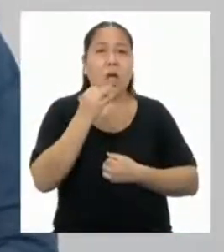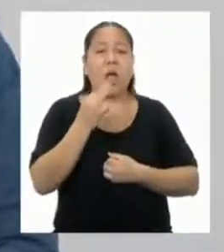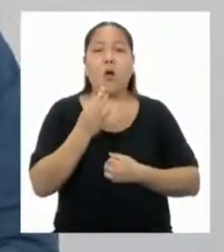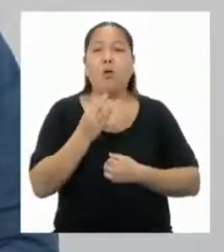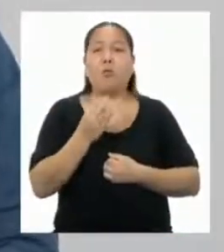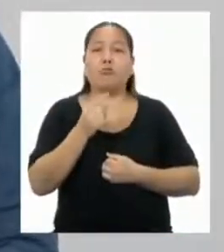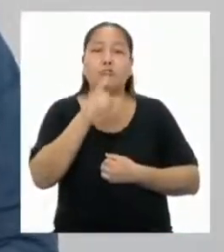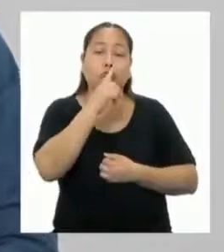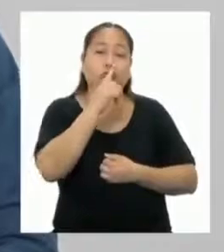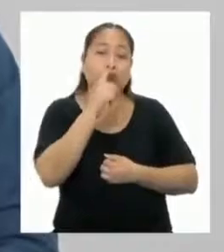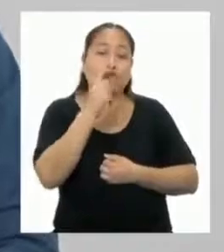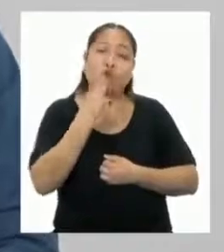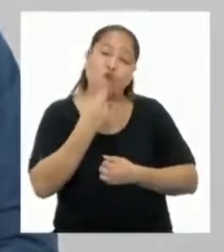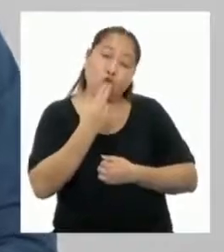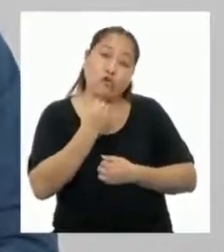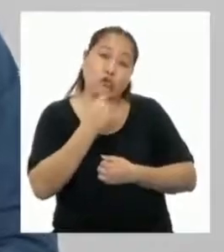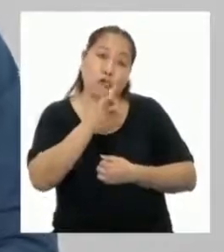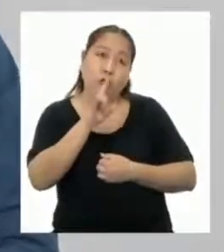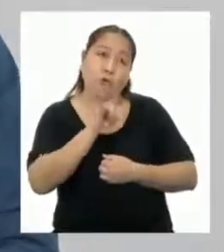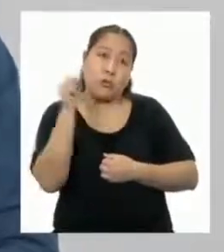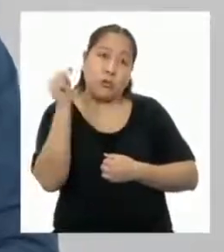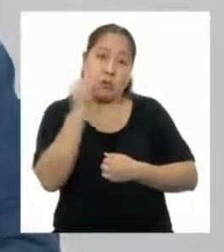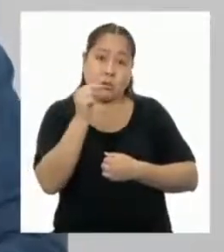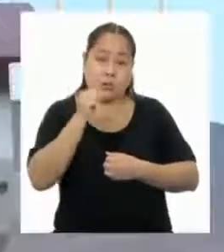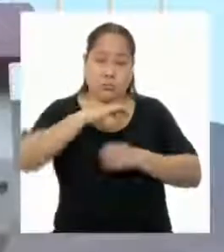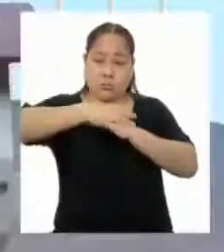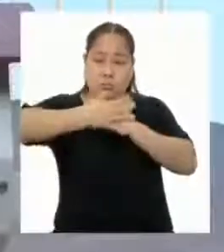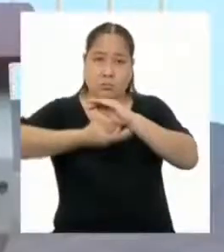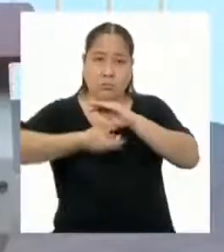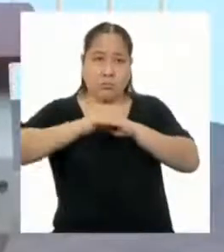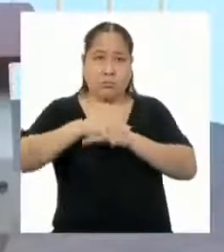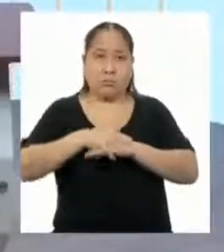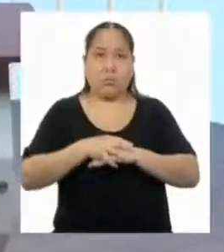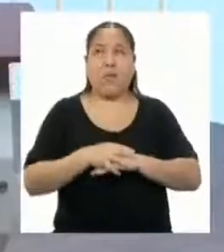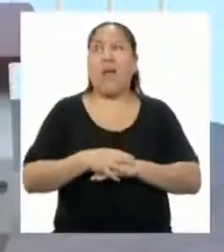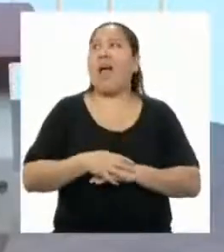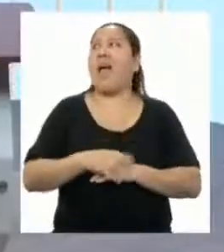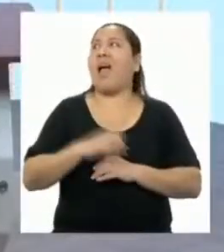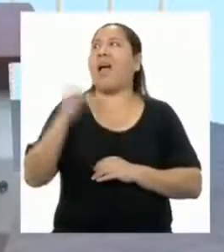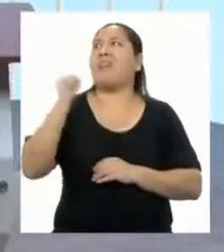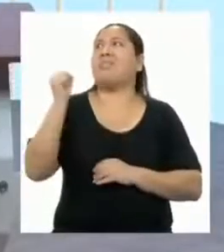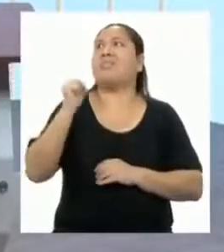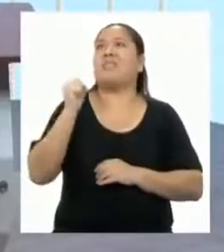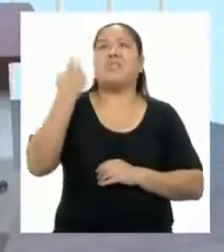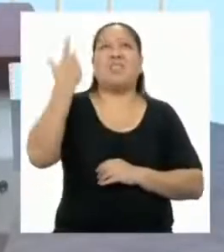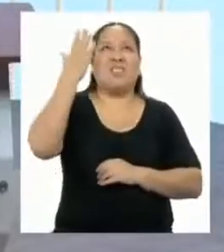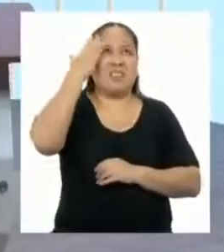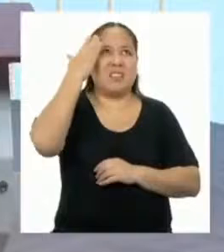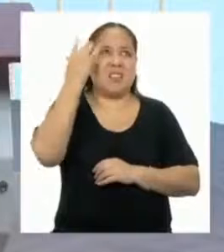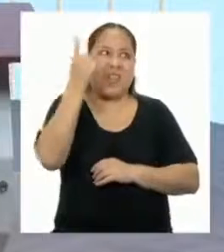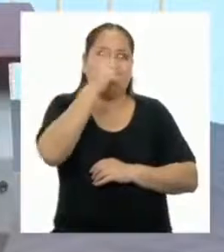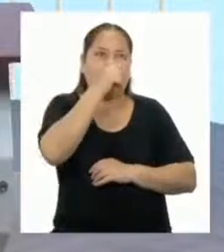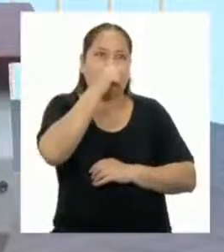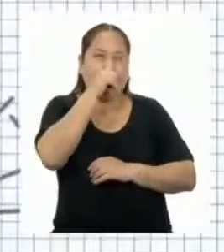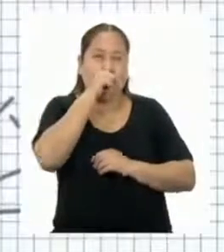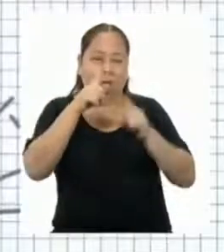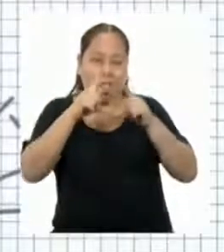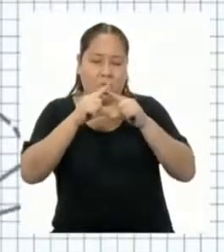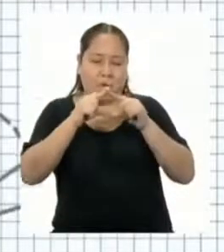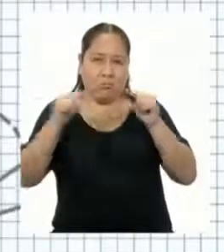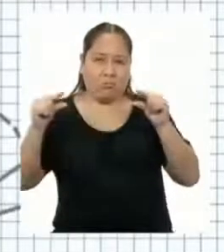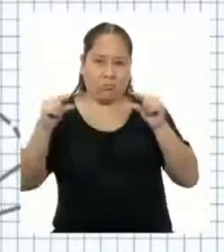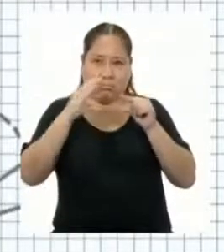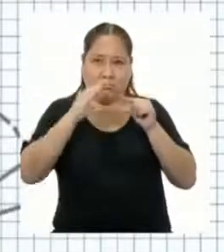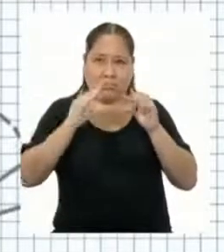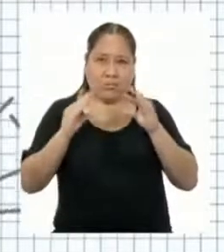golosinas utilizan estas formas para sus empaques. Uy, claro, qué rico, ya se me antojó un chocolate.